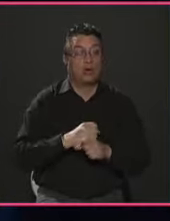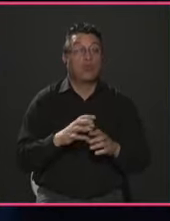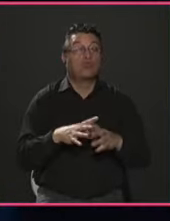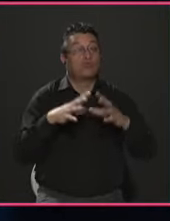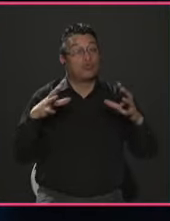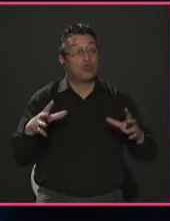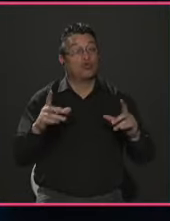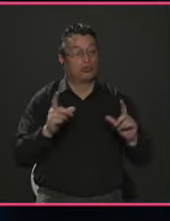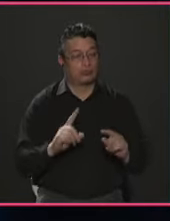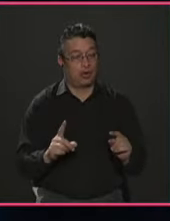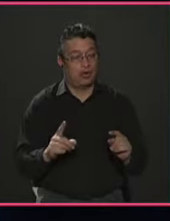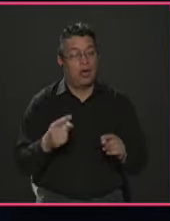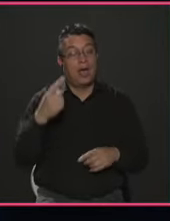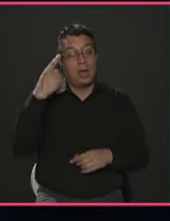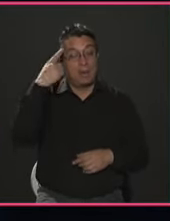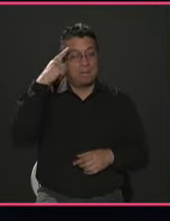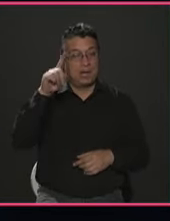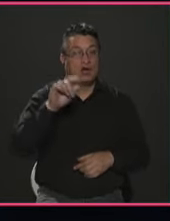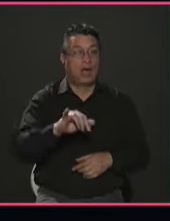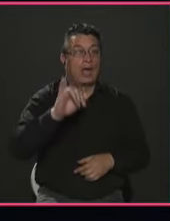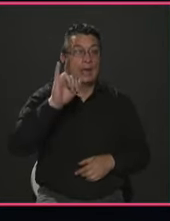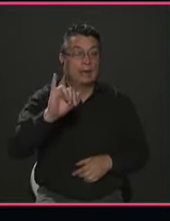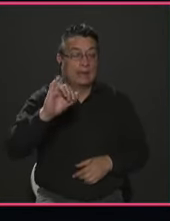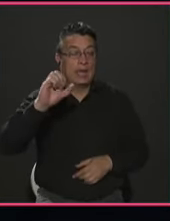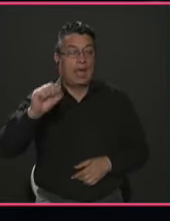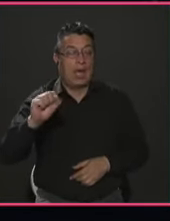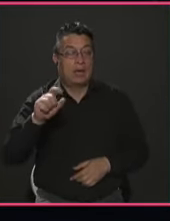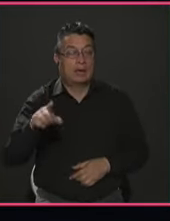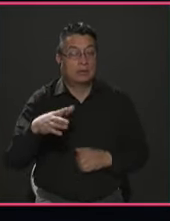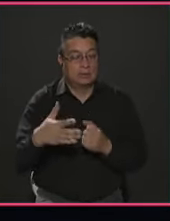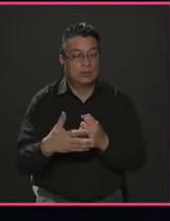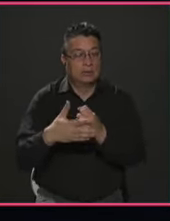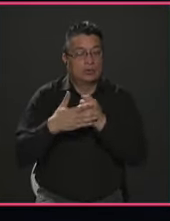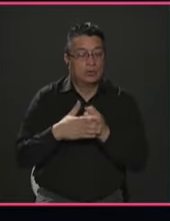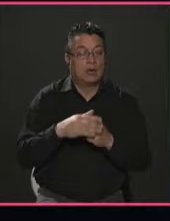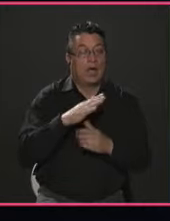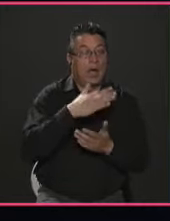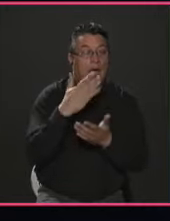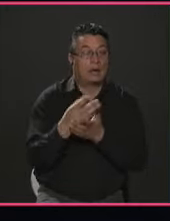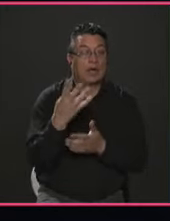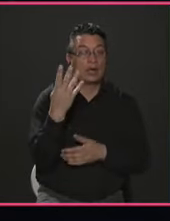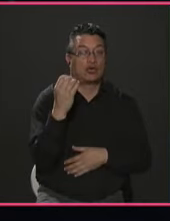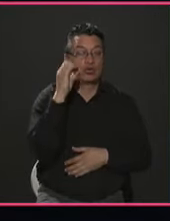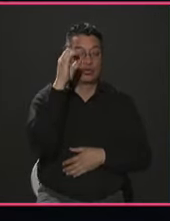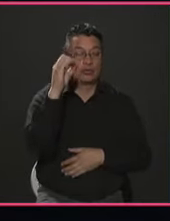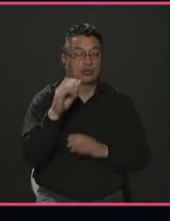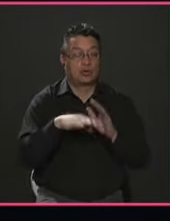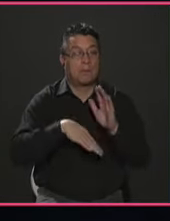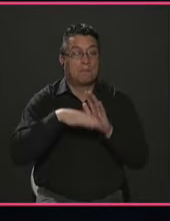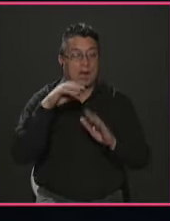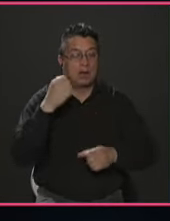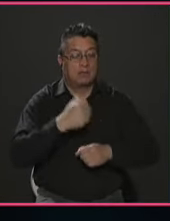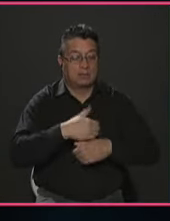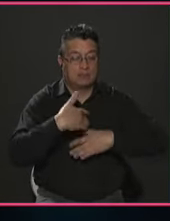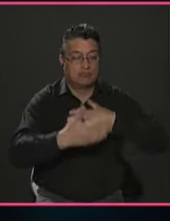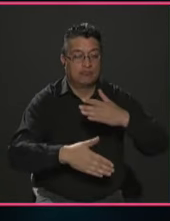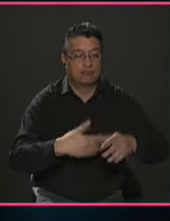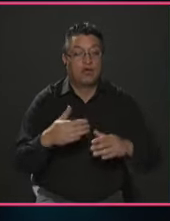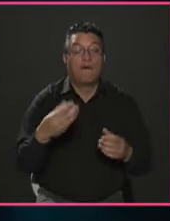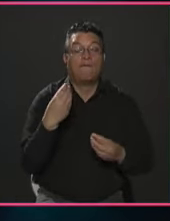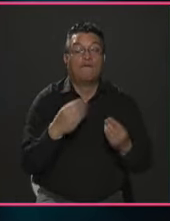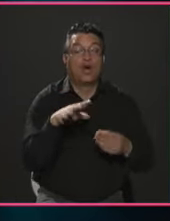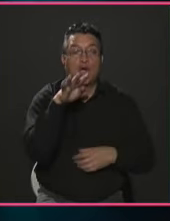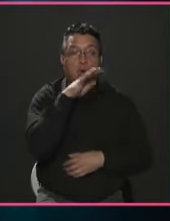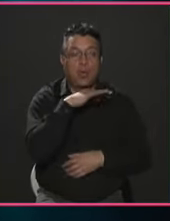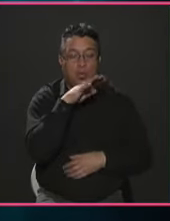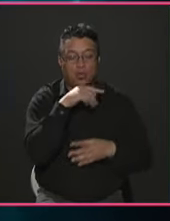mucho pero parte por Inteligencia artificial donde hay hasta un 14 por en mayor productividad simplemente por el buen uso